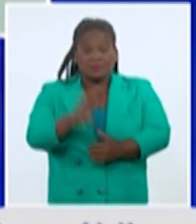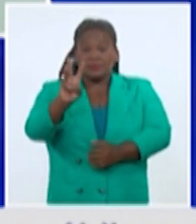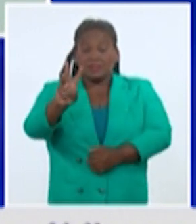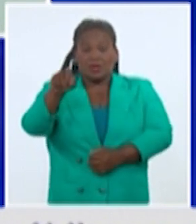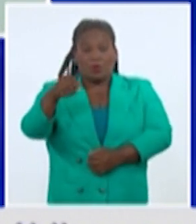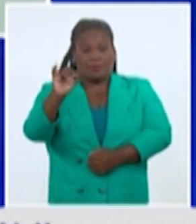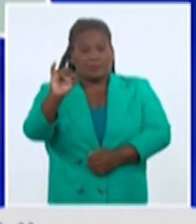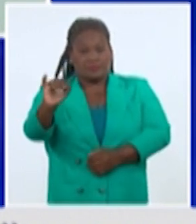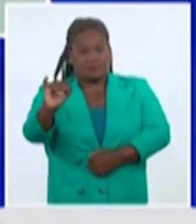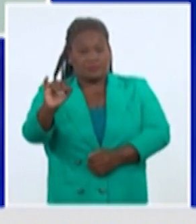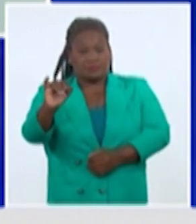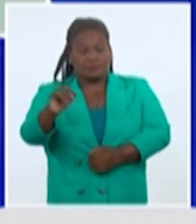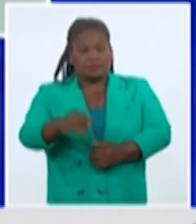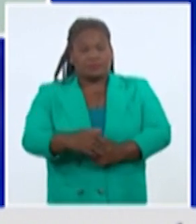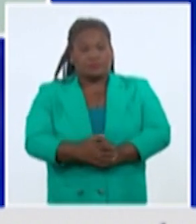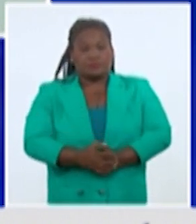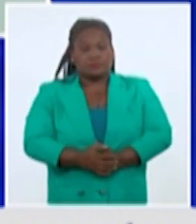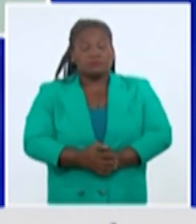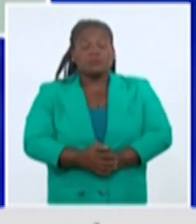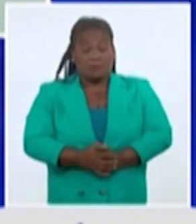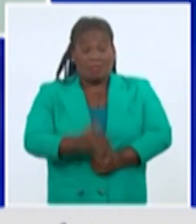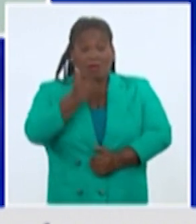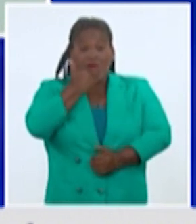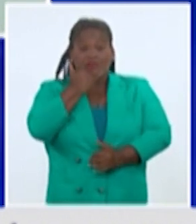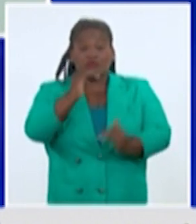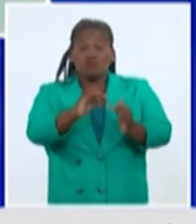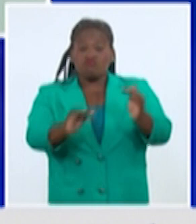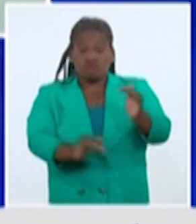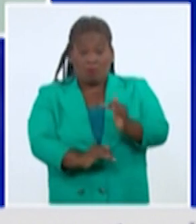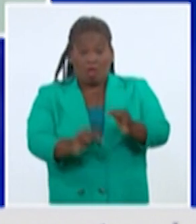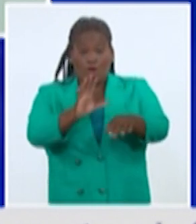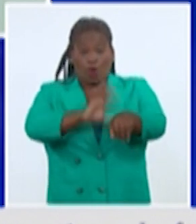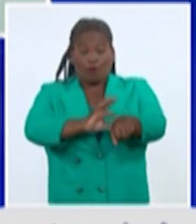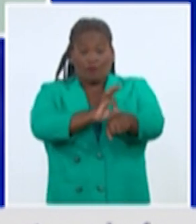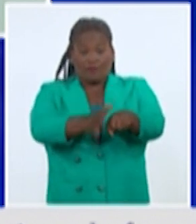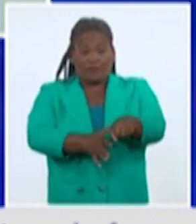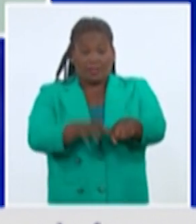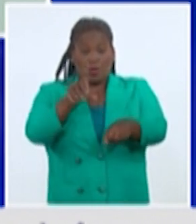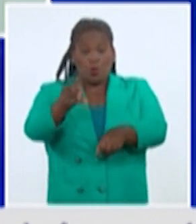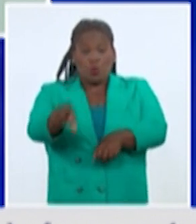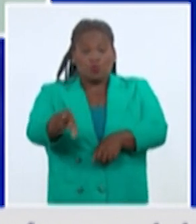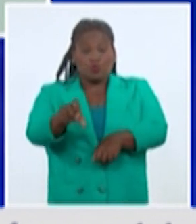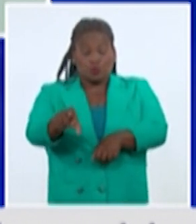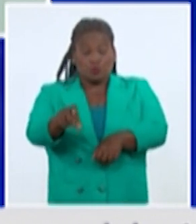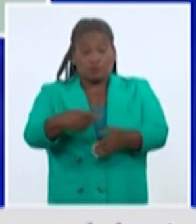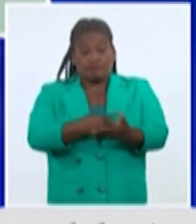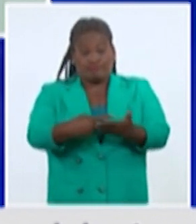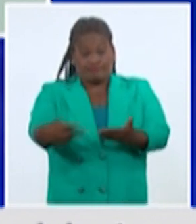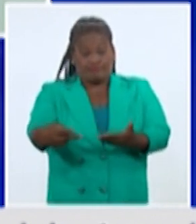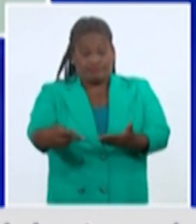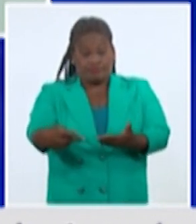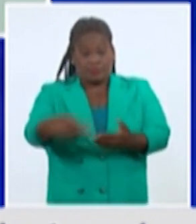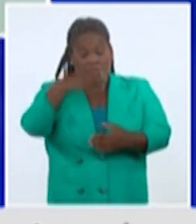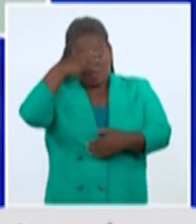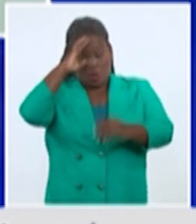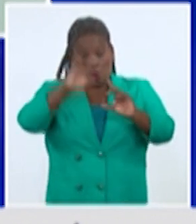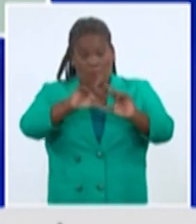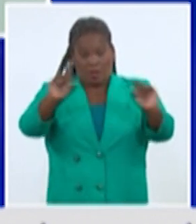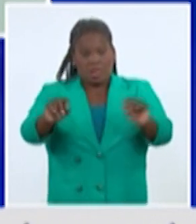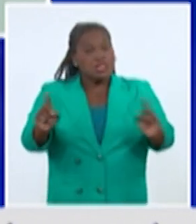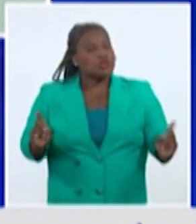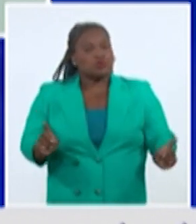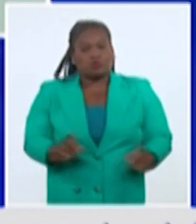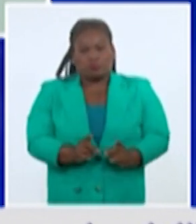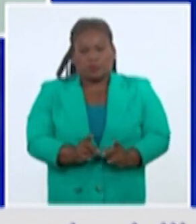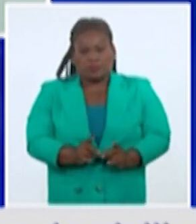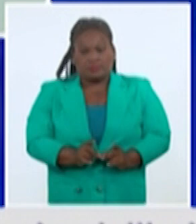3,6, que son las tasas más bajas de COVID-19 en estos últimos 15 días en Cuba. En resumen, de